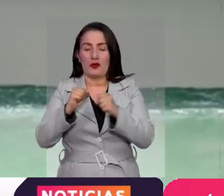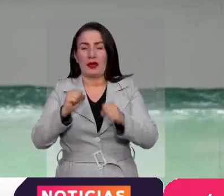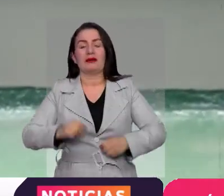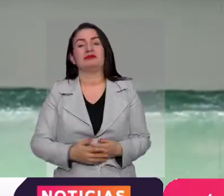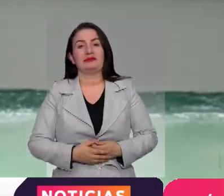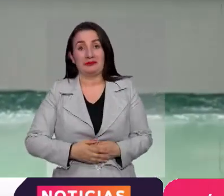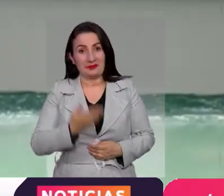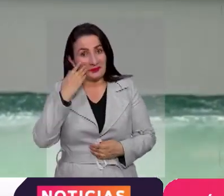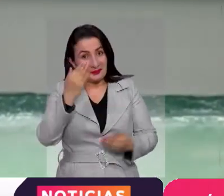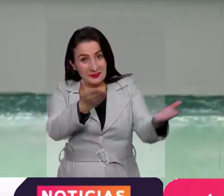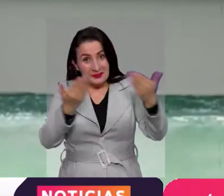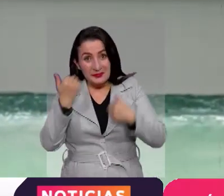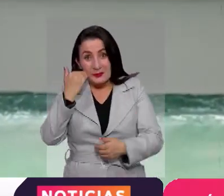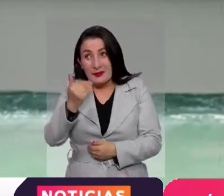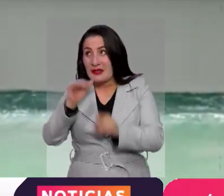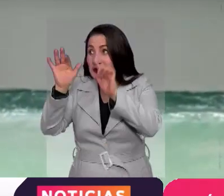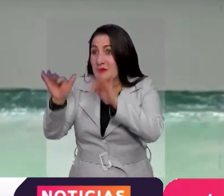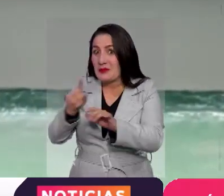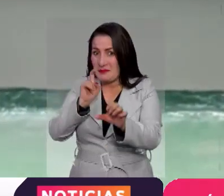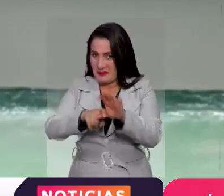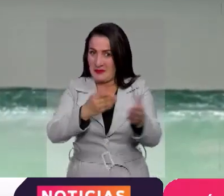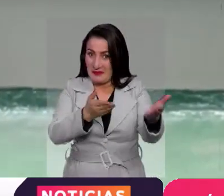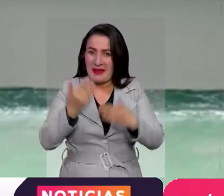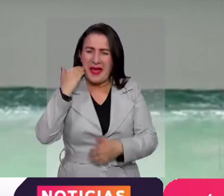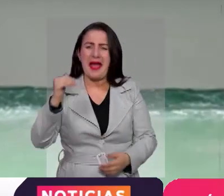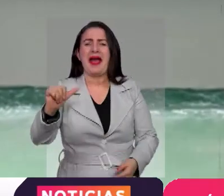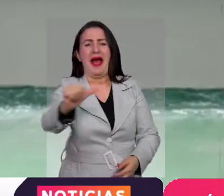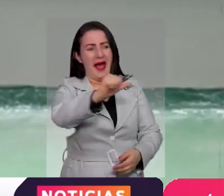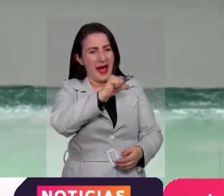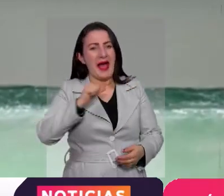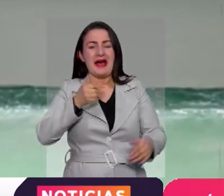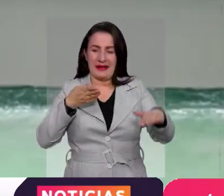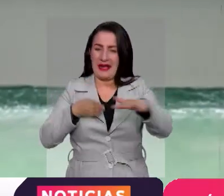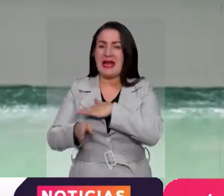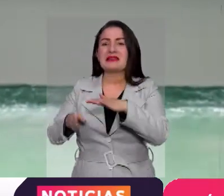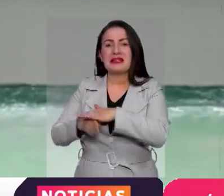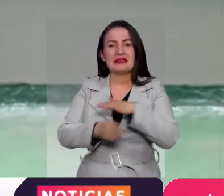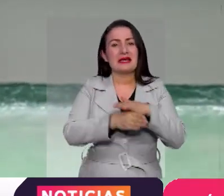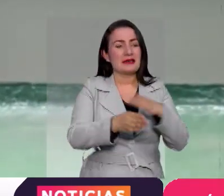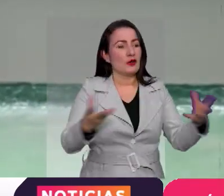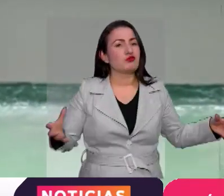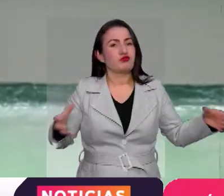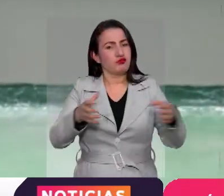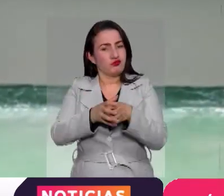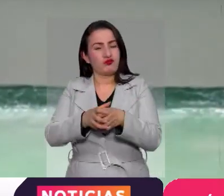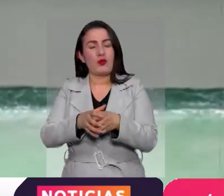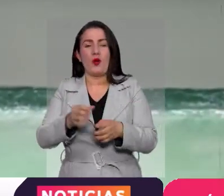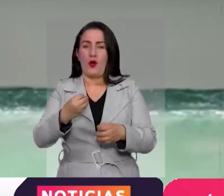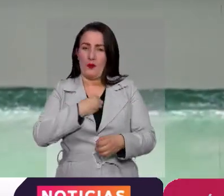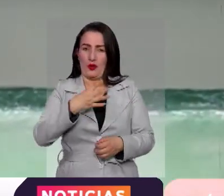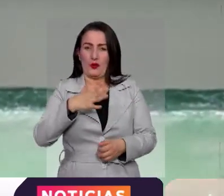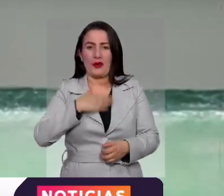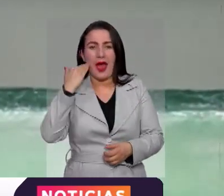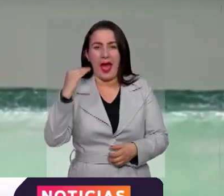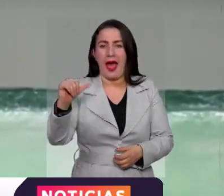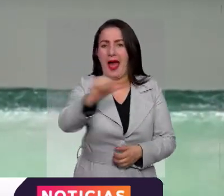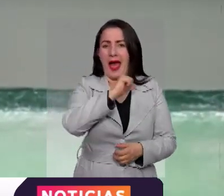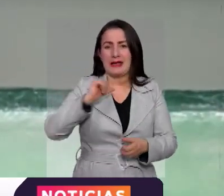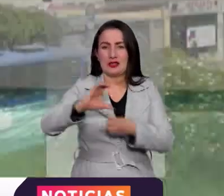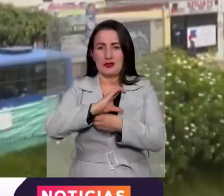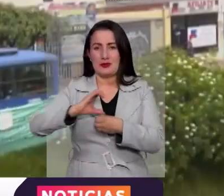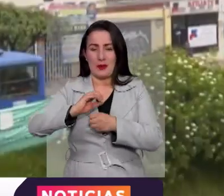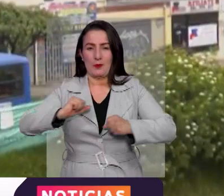www.movilidadbogota.gov.co. Las estamos esperando para hacer del sistema un sistema más accesible, más asequible y con más oportunidades para las mujeres de la